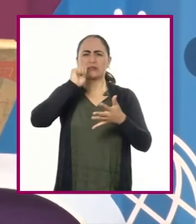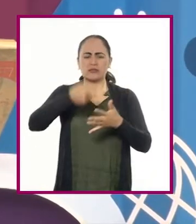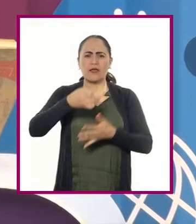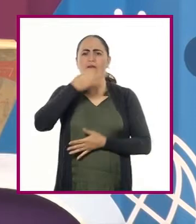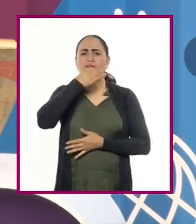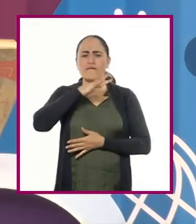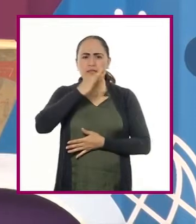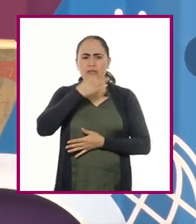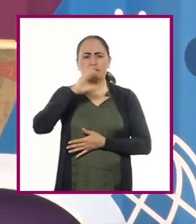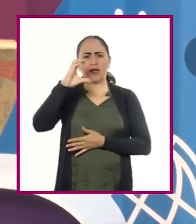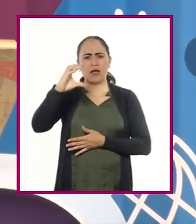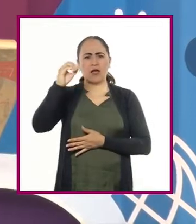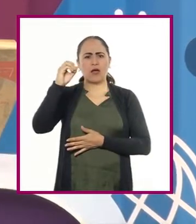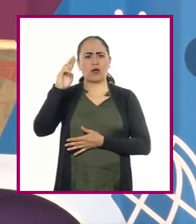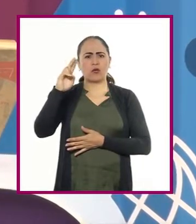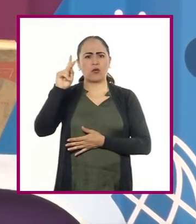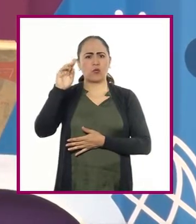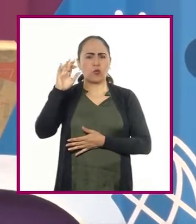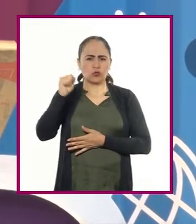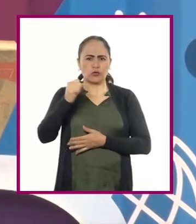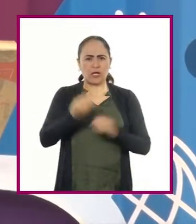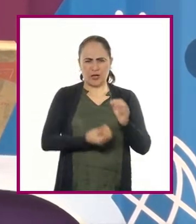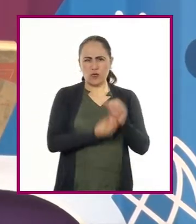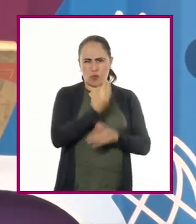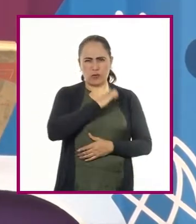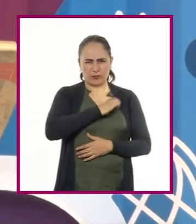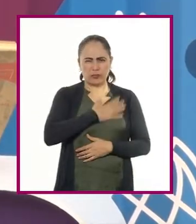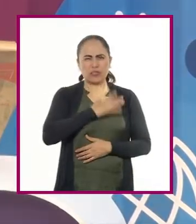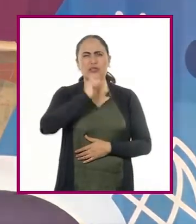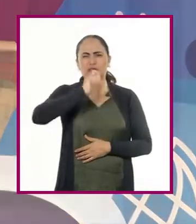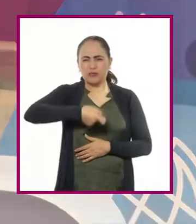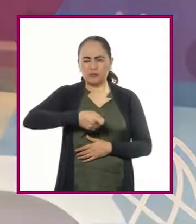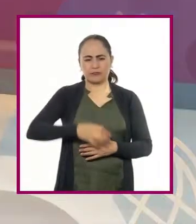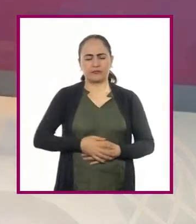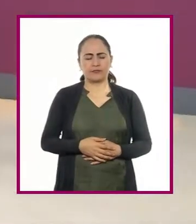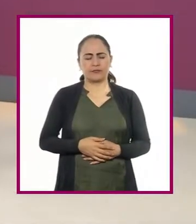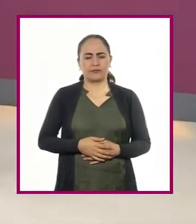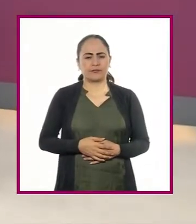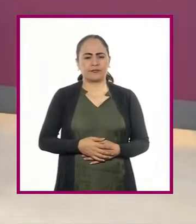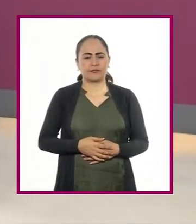de Corpus Christi en la Nueva España. Dice así: